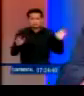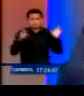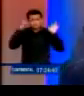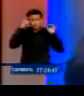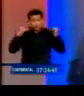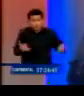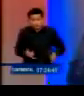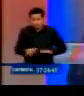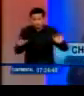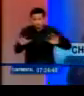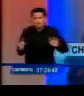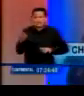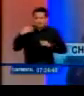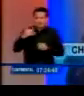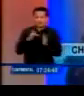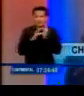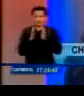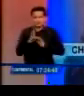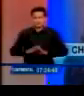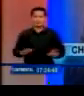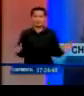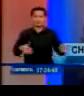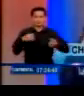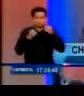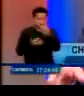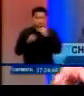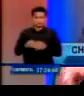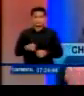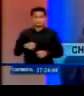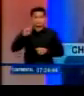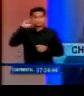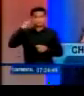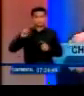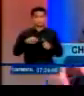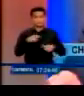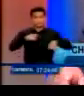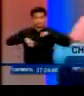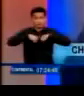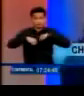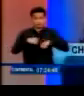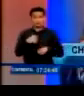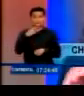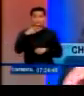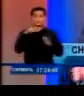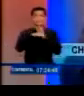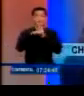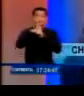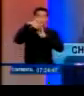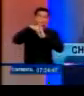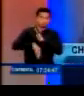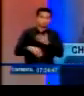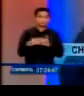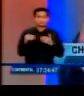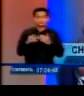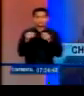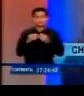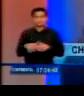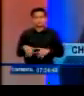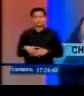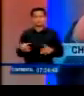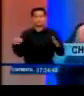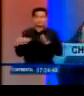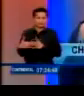empezando ahorita, ya venimos desde el mes de abril. Recordarán que para el primero de mayo ya iba a haber feriado bancario y se iba a desdolarizar. Y lo